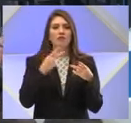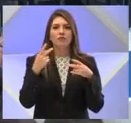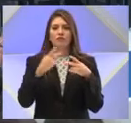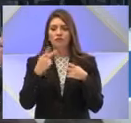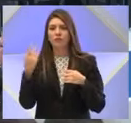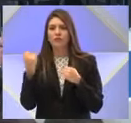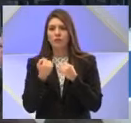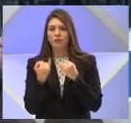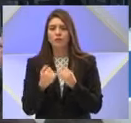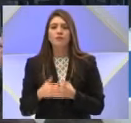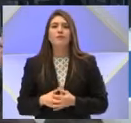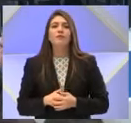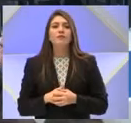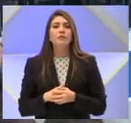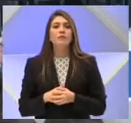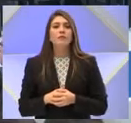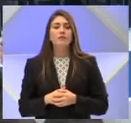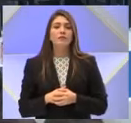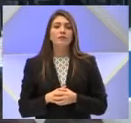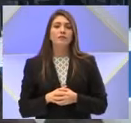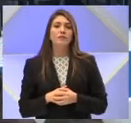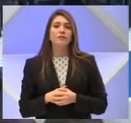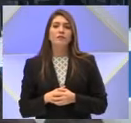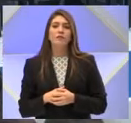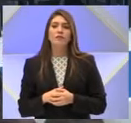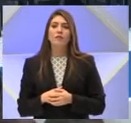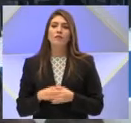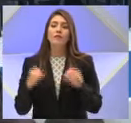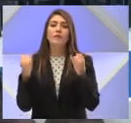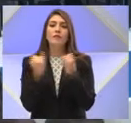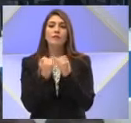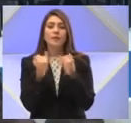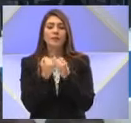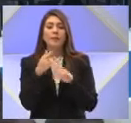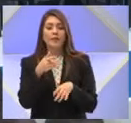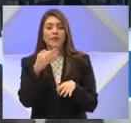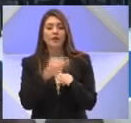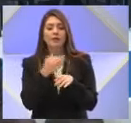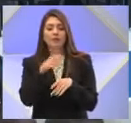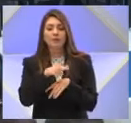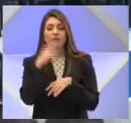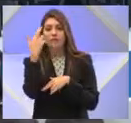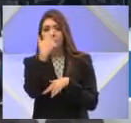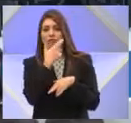y uno de los aspectos técnicos que estamos estudiando